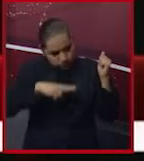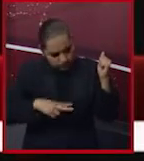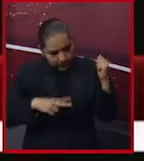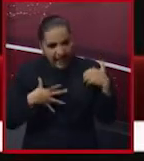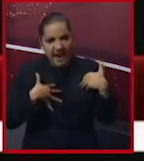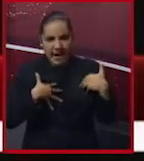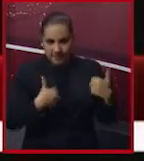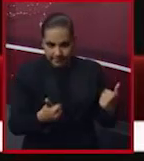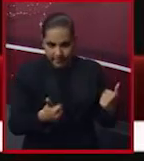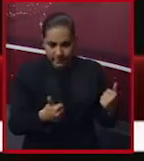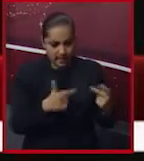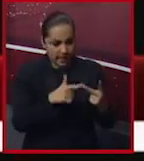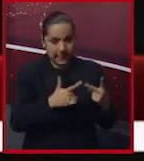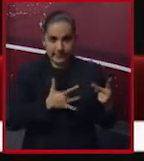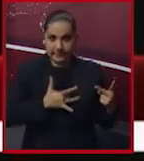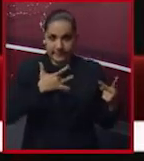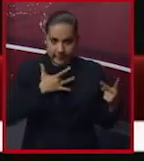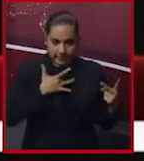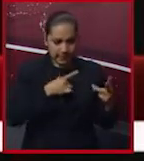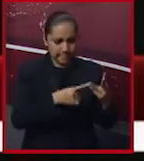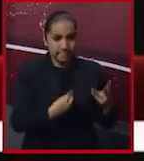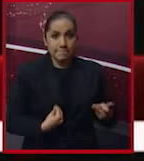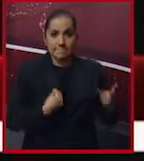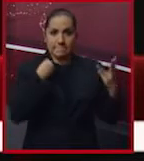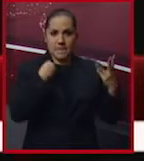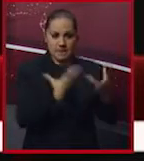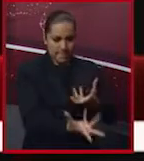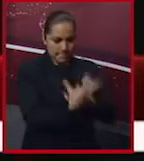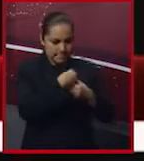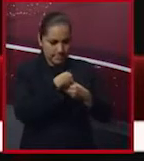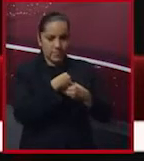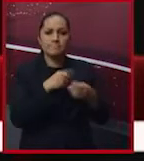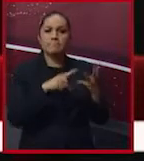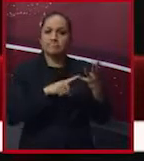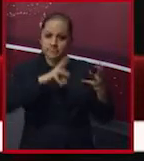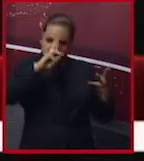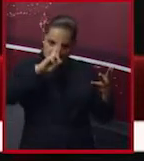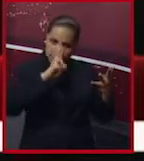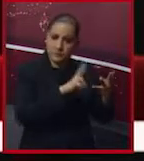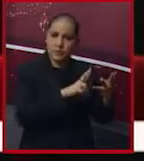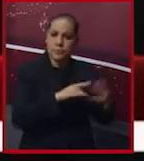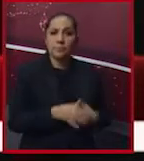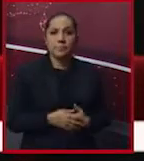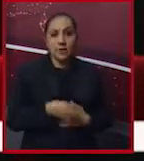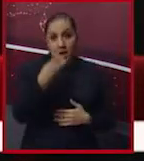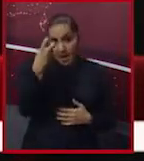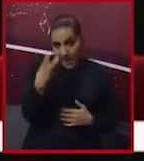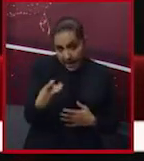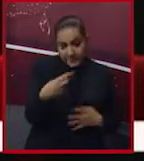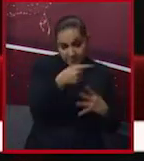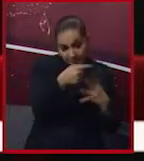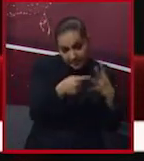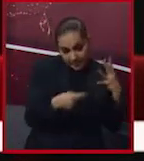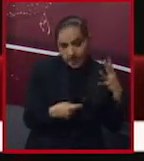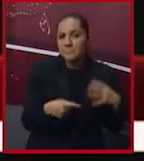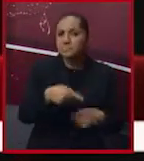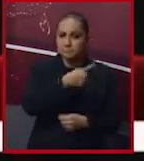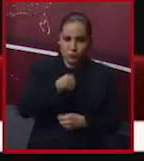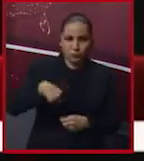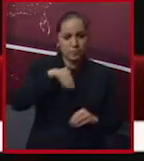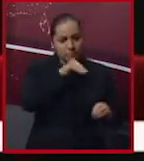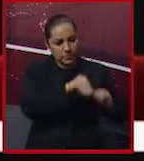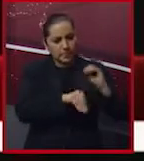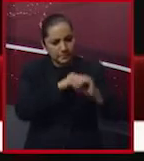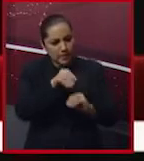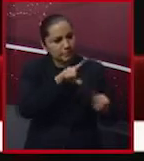sentida, vivida y respetada. Y con ese propósito se hicieron varias ediciones. Por ejemplo, y si me